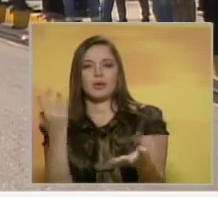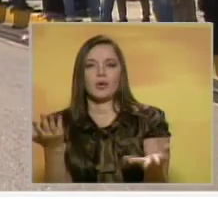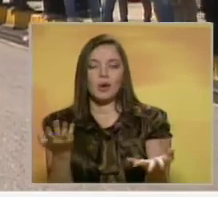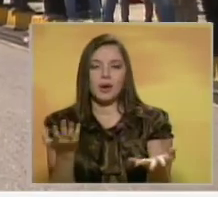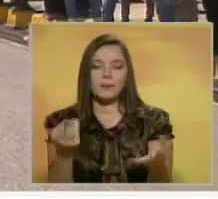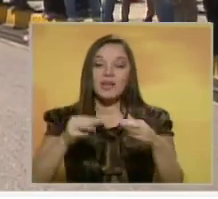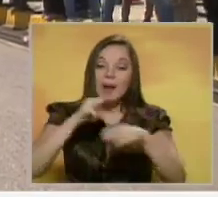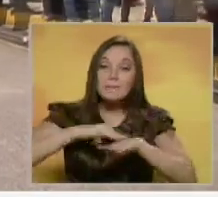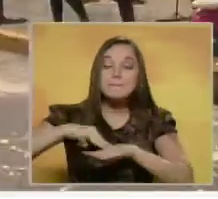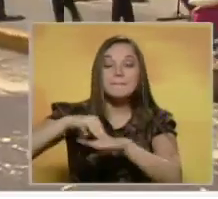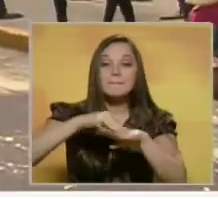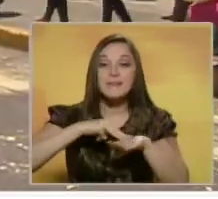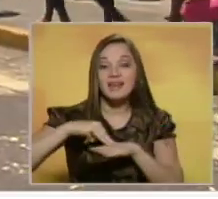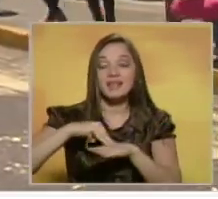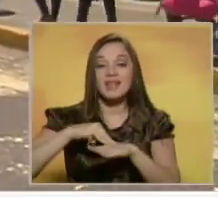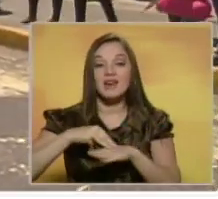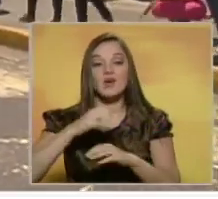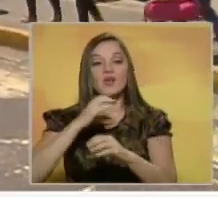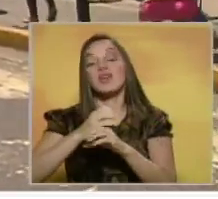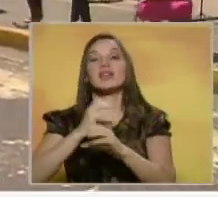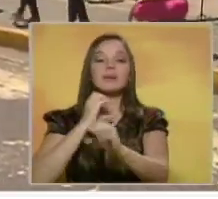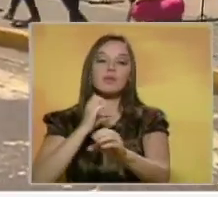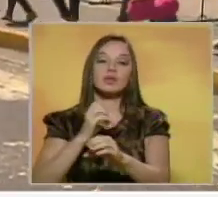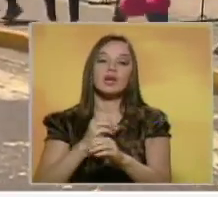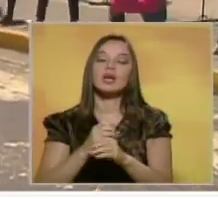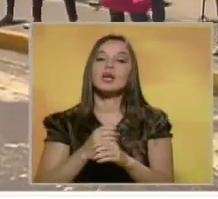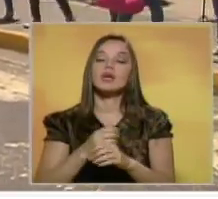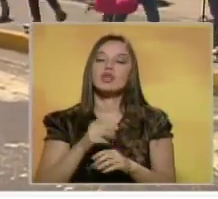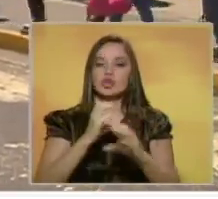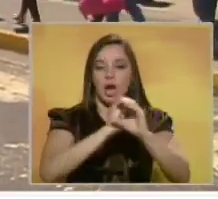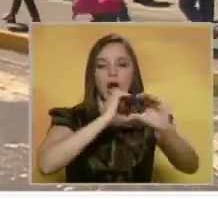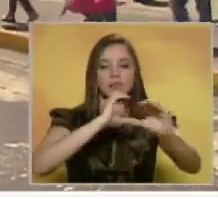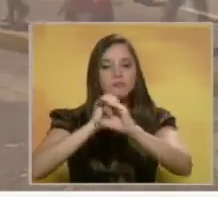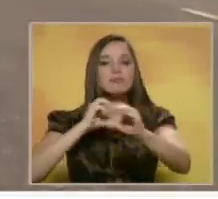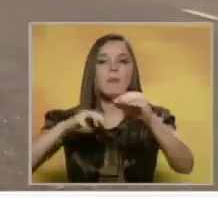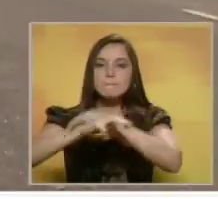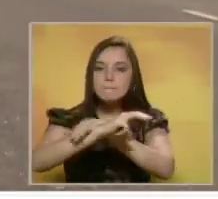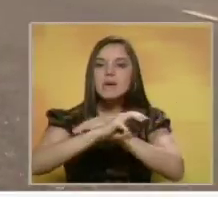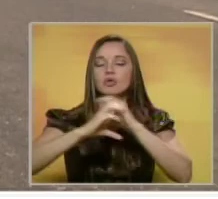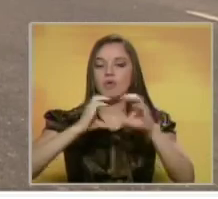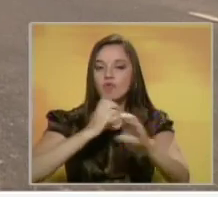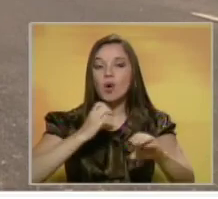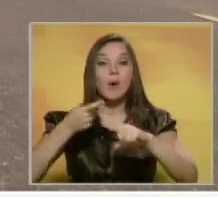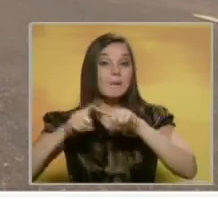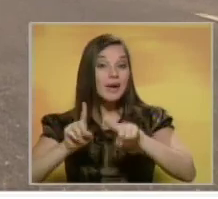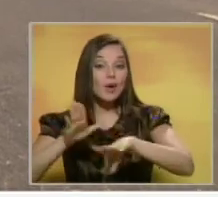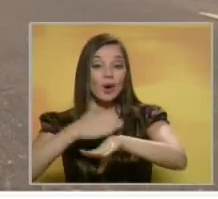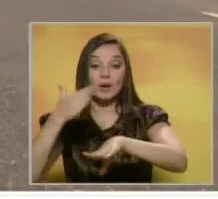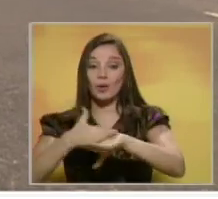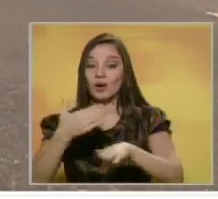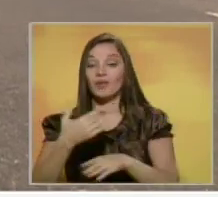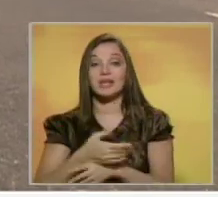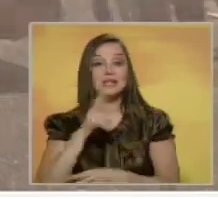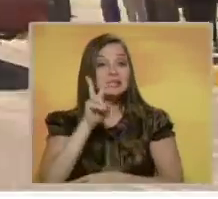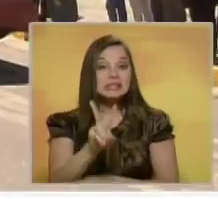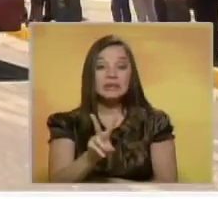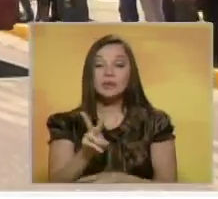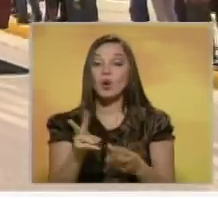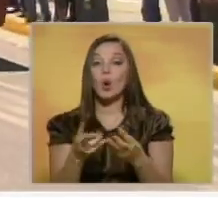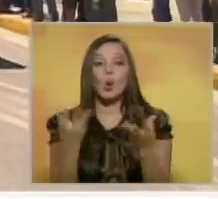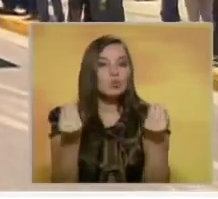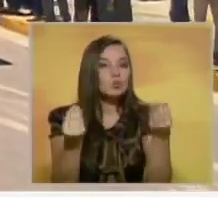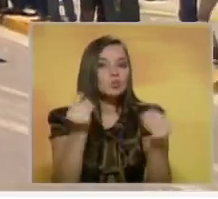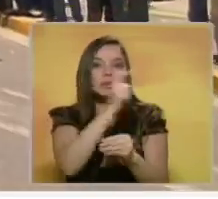El Ministerio de Transporte informó que los usuarios serían atendidos por unidades del Metrobús. Sin embargo, este jueves se evidenció que la cantidad de